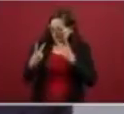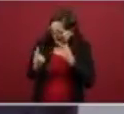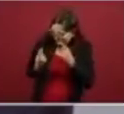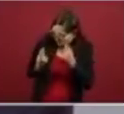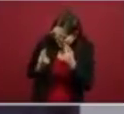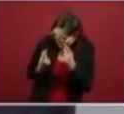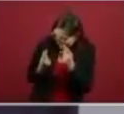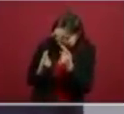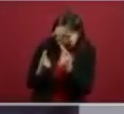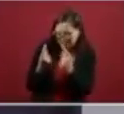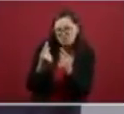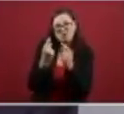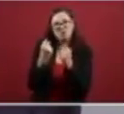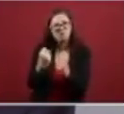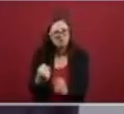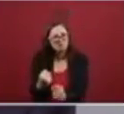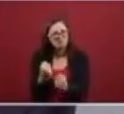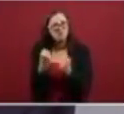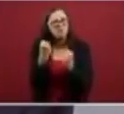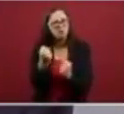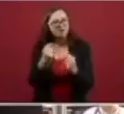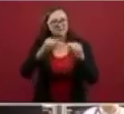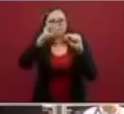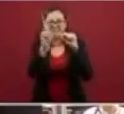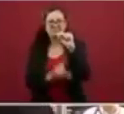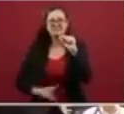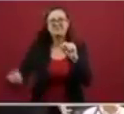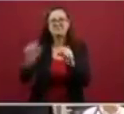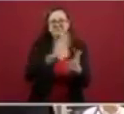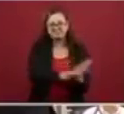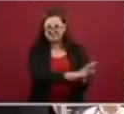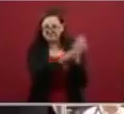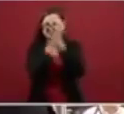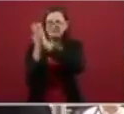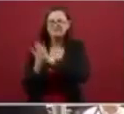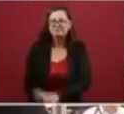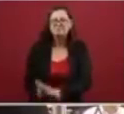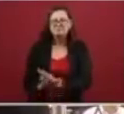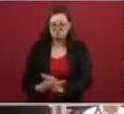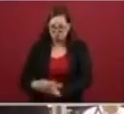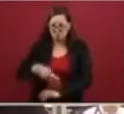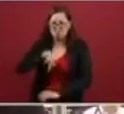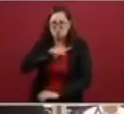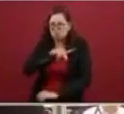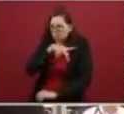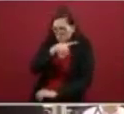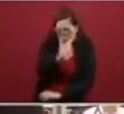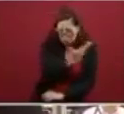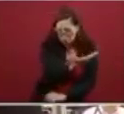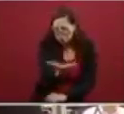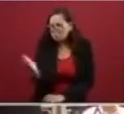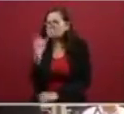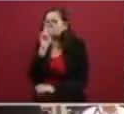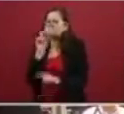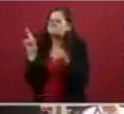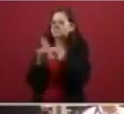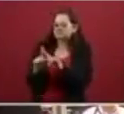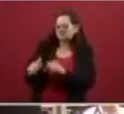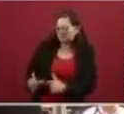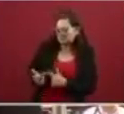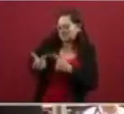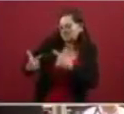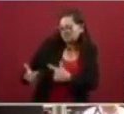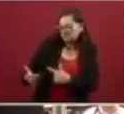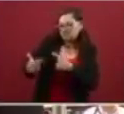establecer las bases de la transformación por nosotros y por los que vienen detrás de nosotros, las